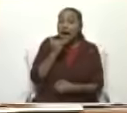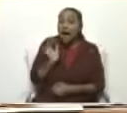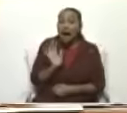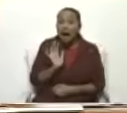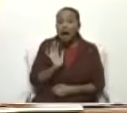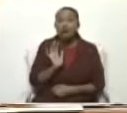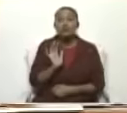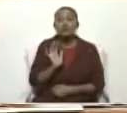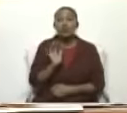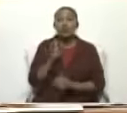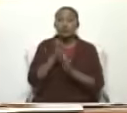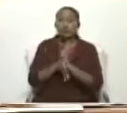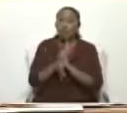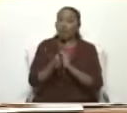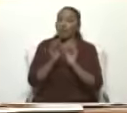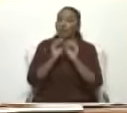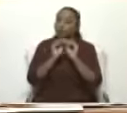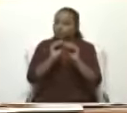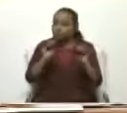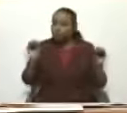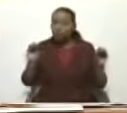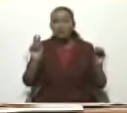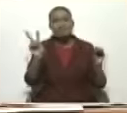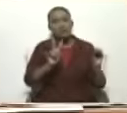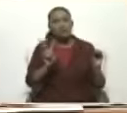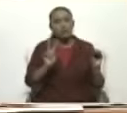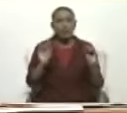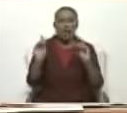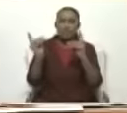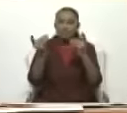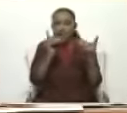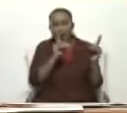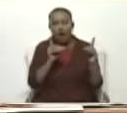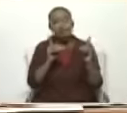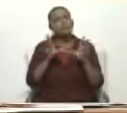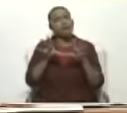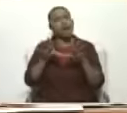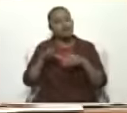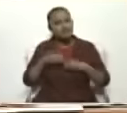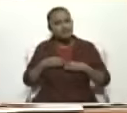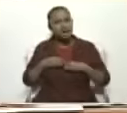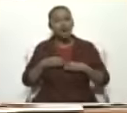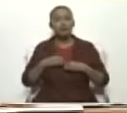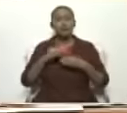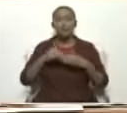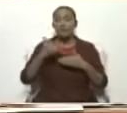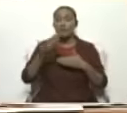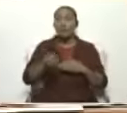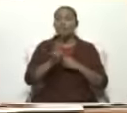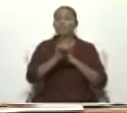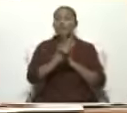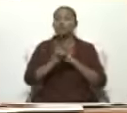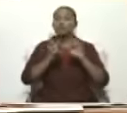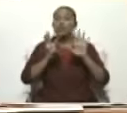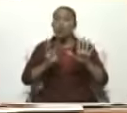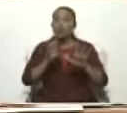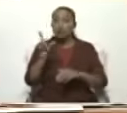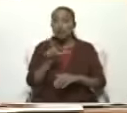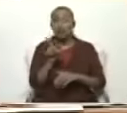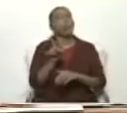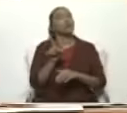este país al diálogo, a sentarnos. Yo creo que lo que toca después del 28 es más